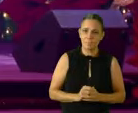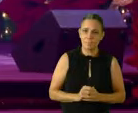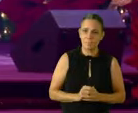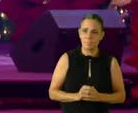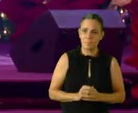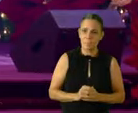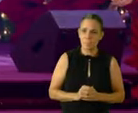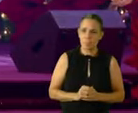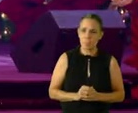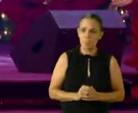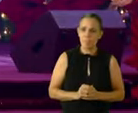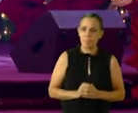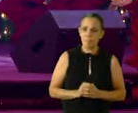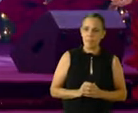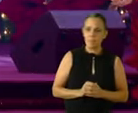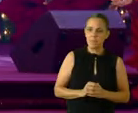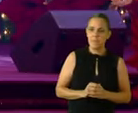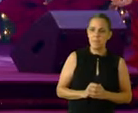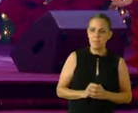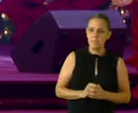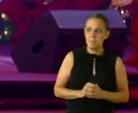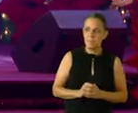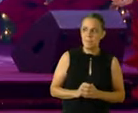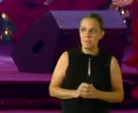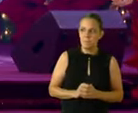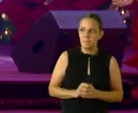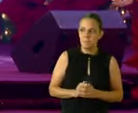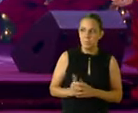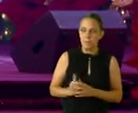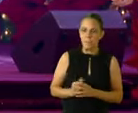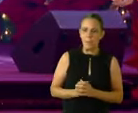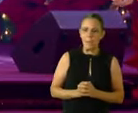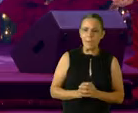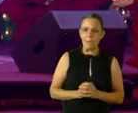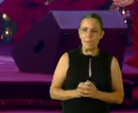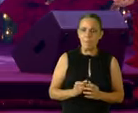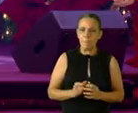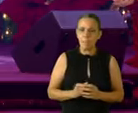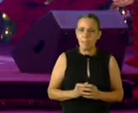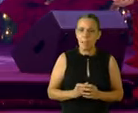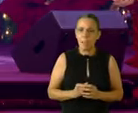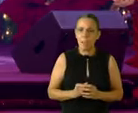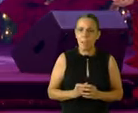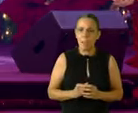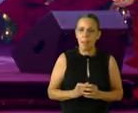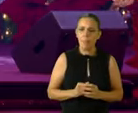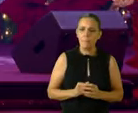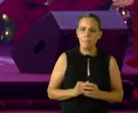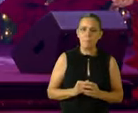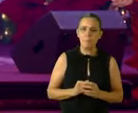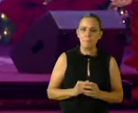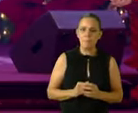Dios puso la gracia en mí y en la convocatoria para el primer viaje